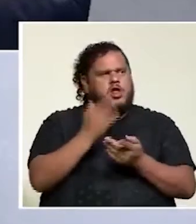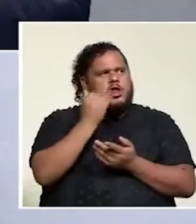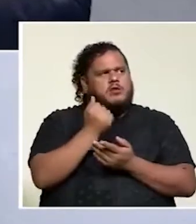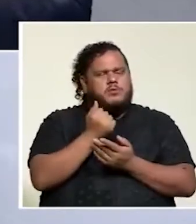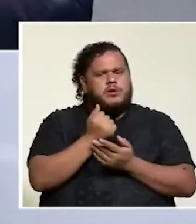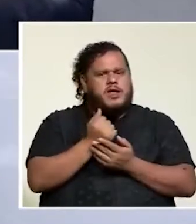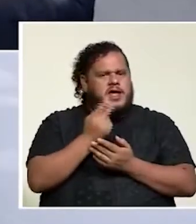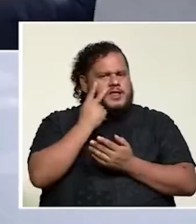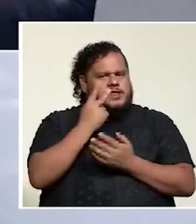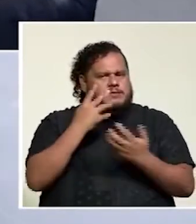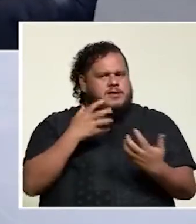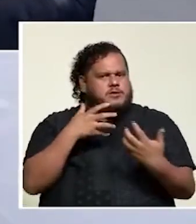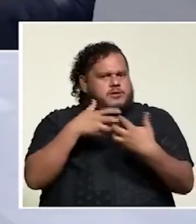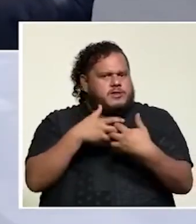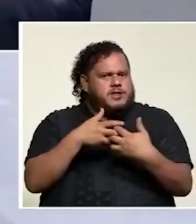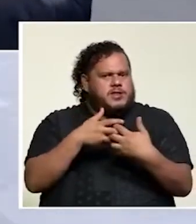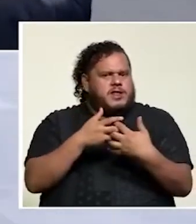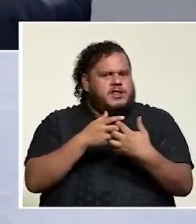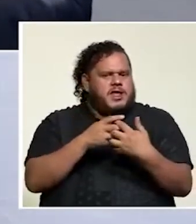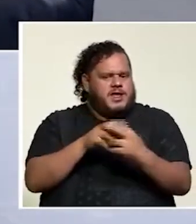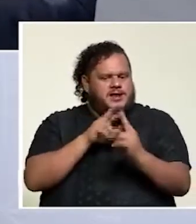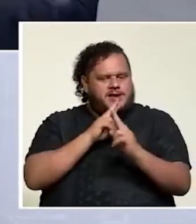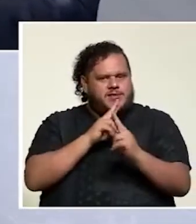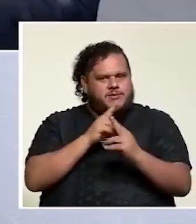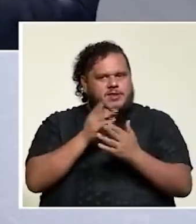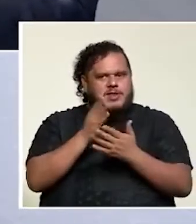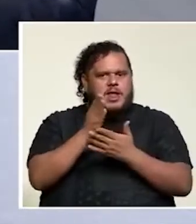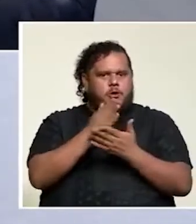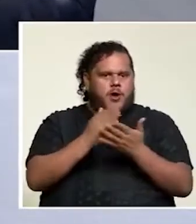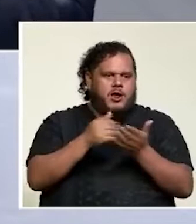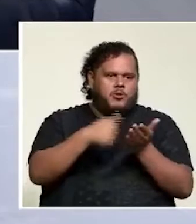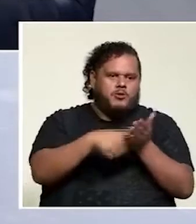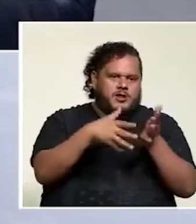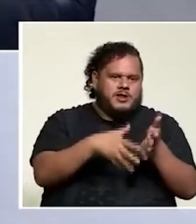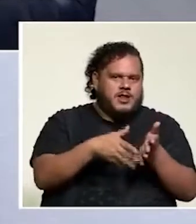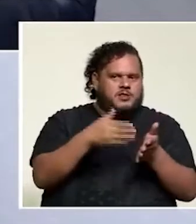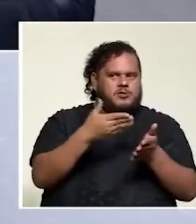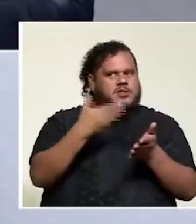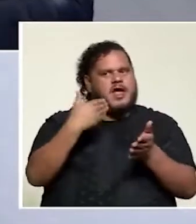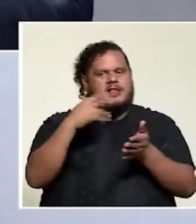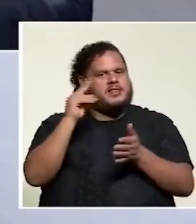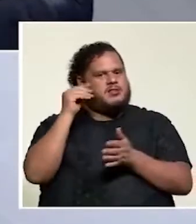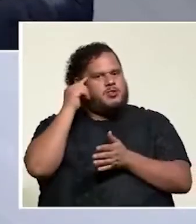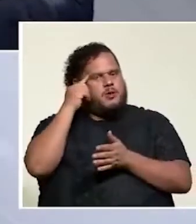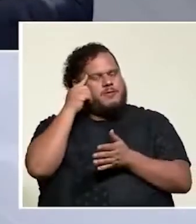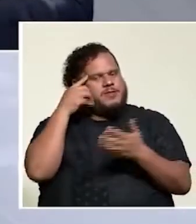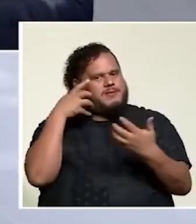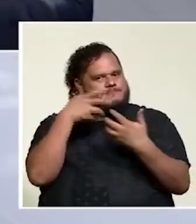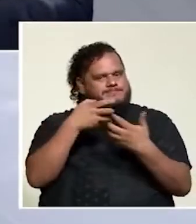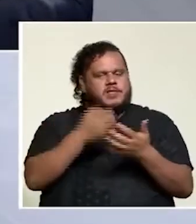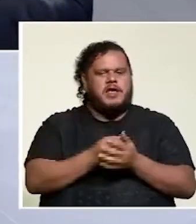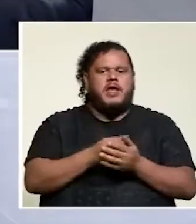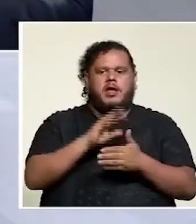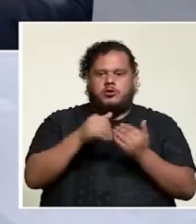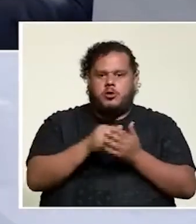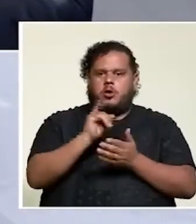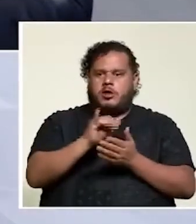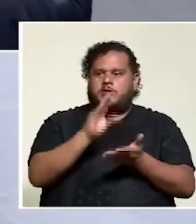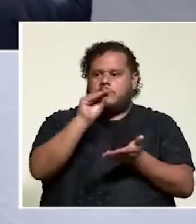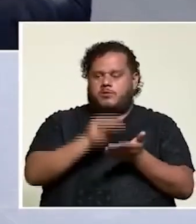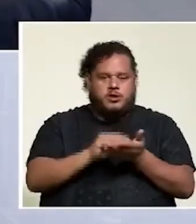ven coincidentes con algunas figuras que no lo hubieran previsto jamás. Este es uno de los elementos puestos en las redes sociales que